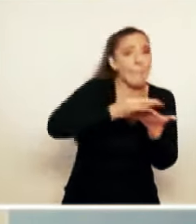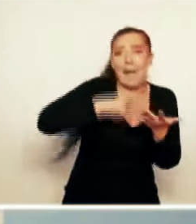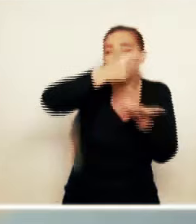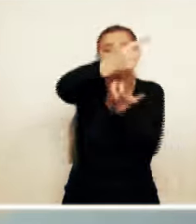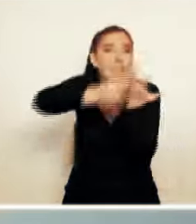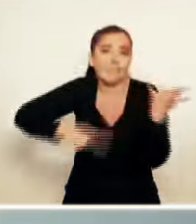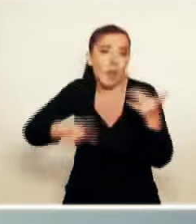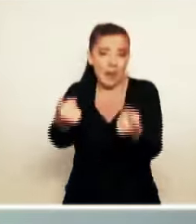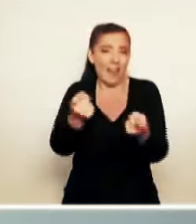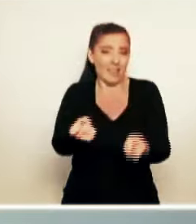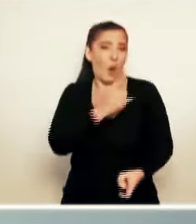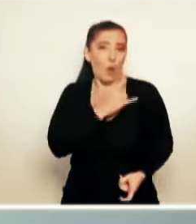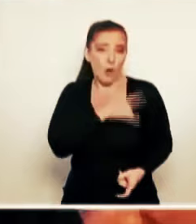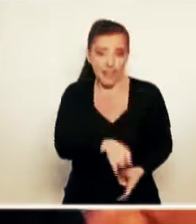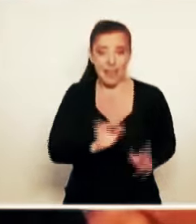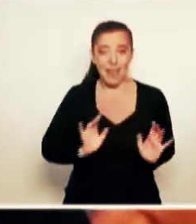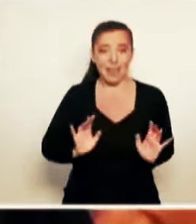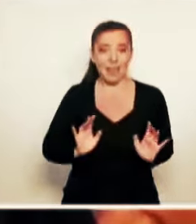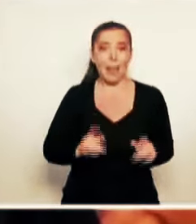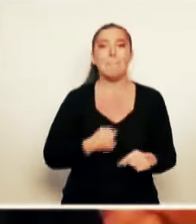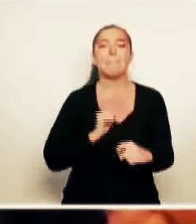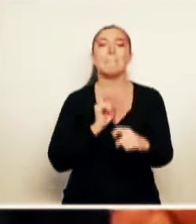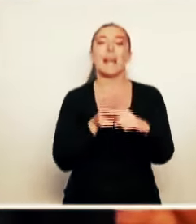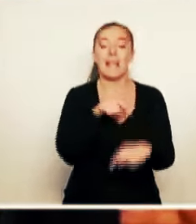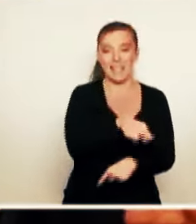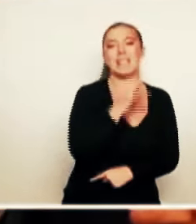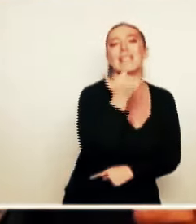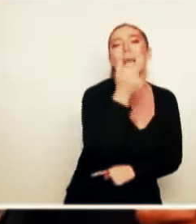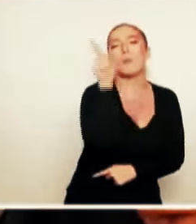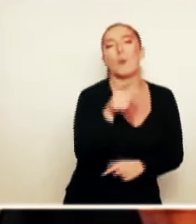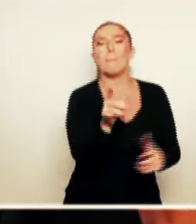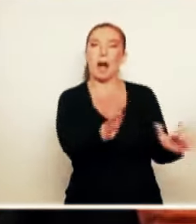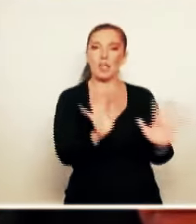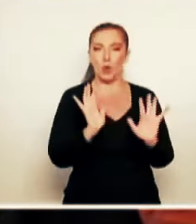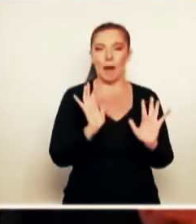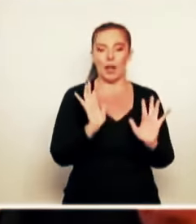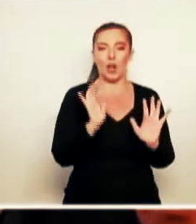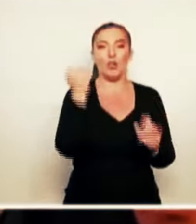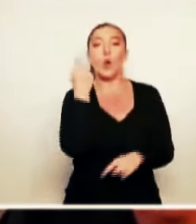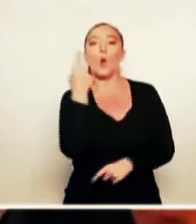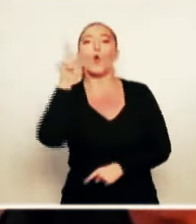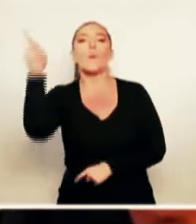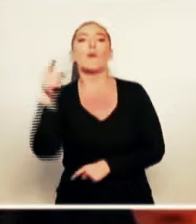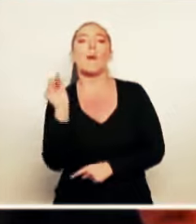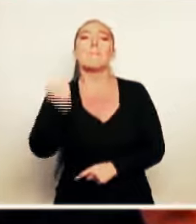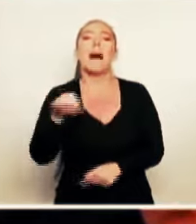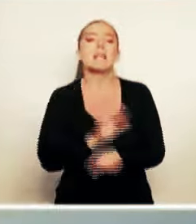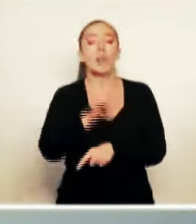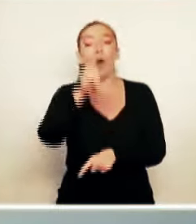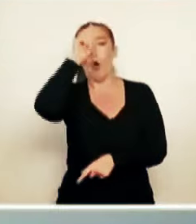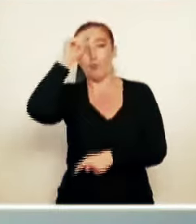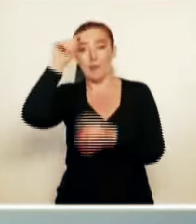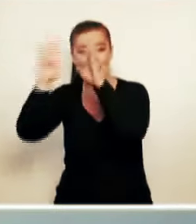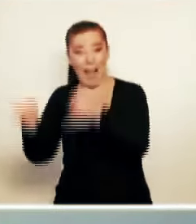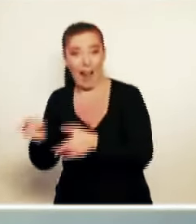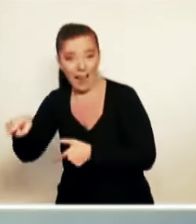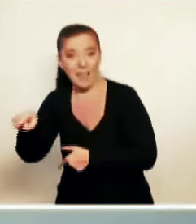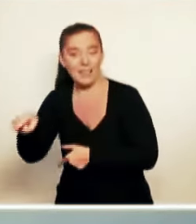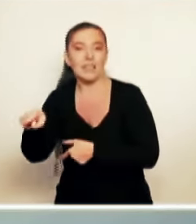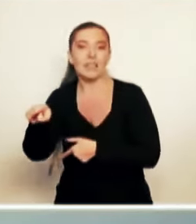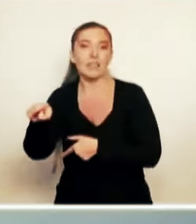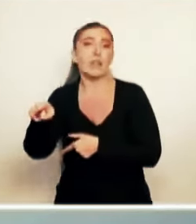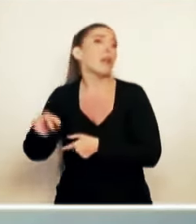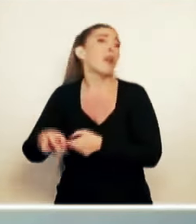fin. Más, eso es un 6% más o menos. Y un 1% que son los hospitales, que